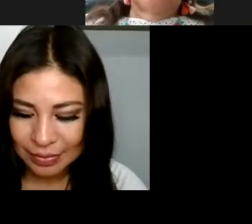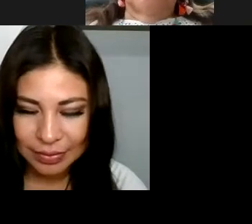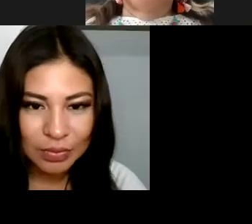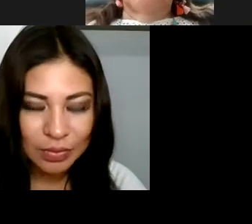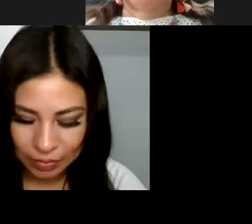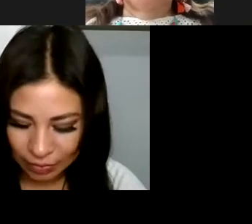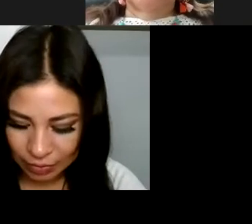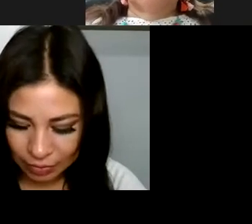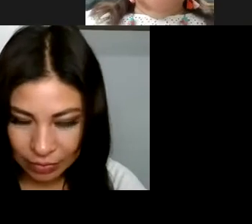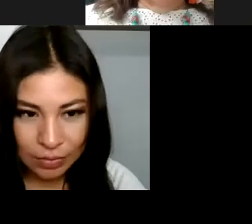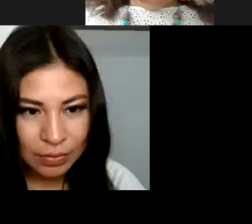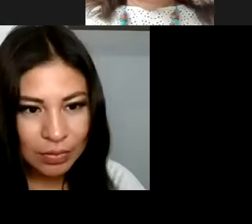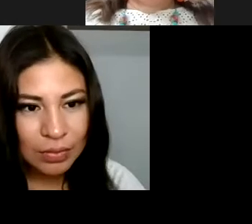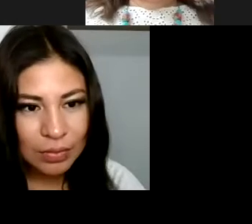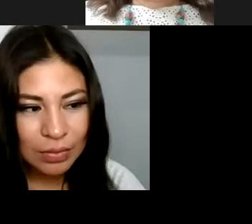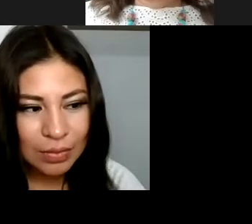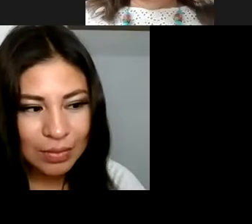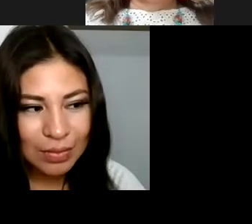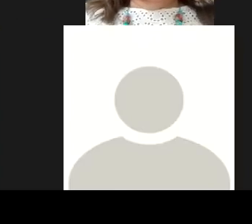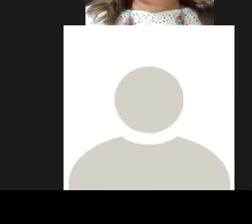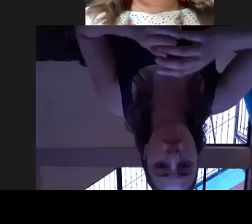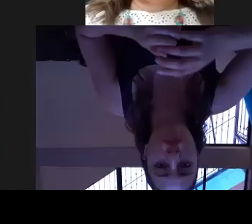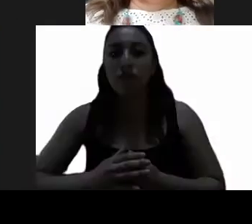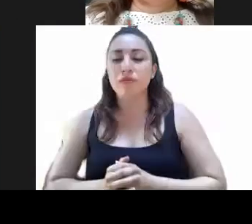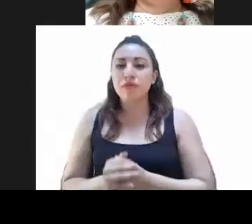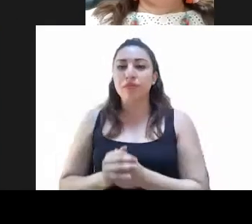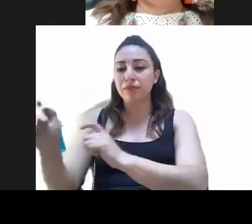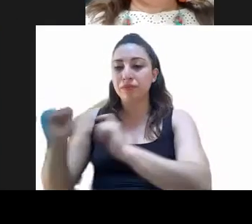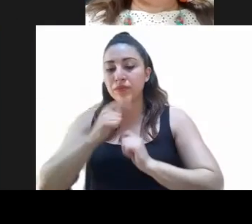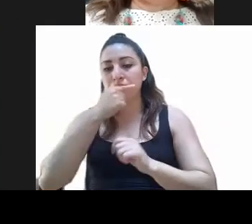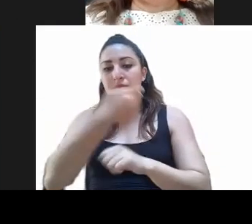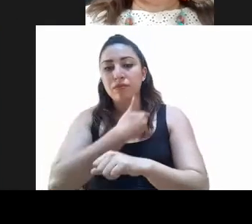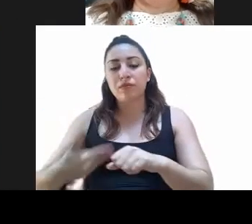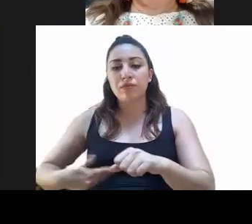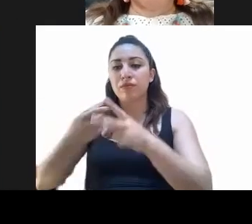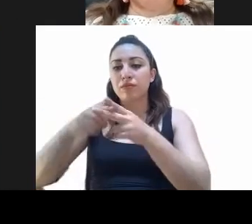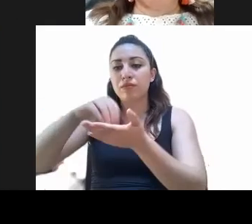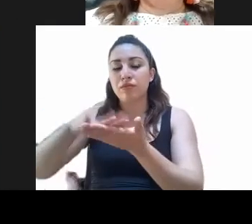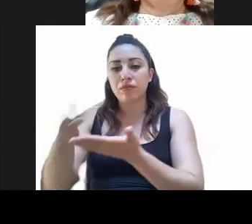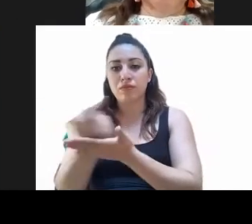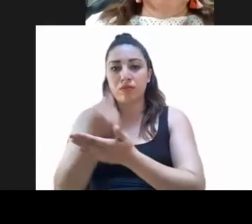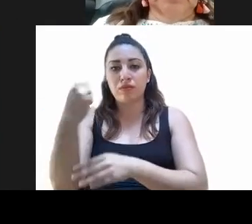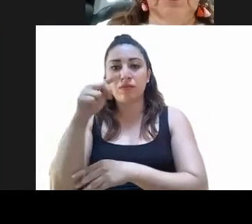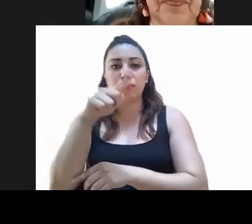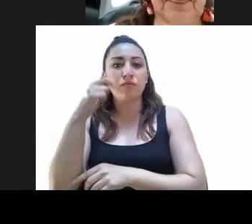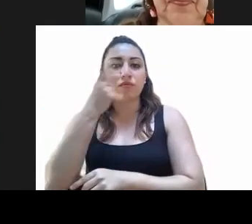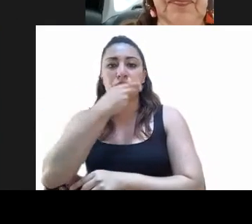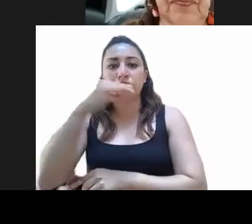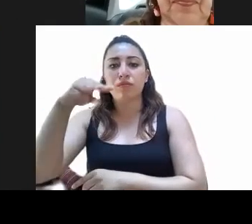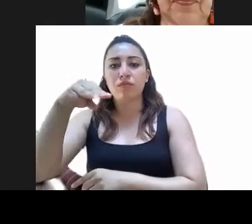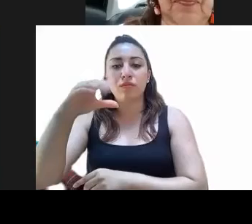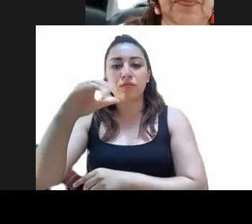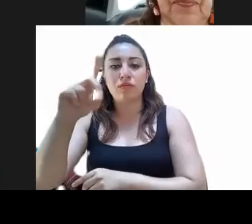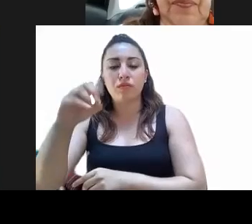Claro que sí, por instrucciones del diputado presidente, iniciamos con el pase de lista. Miguel Ángel Macedo Escartín. Presente diputada. Ana